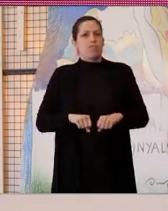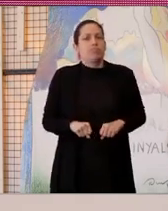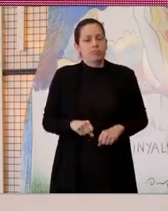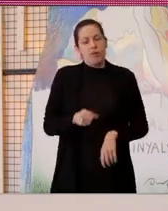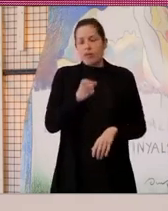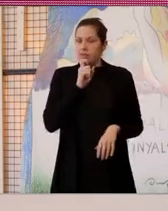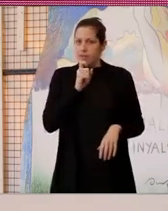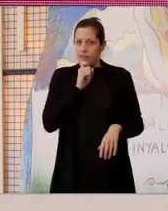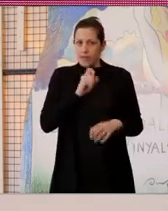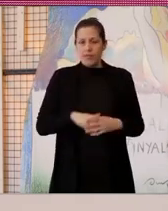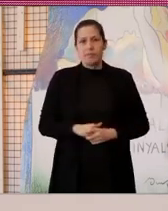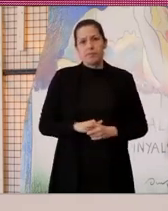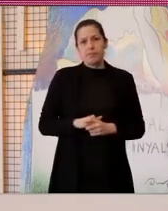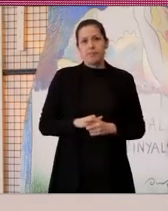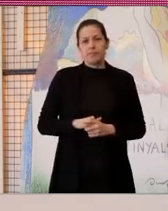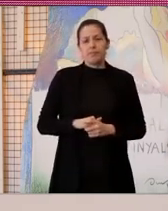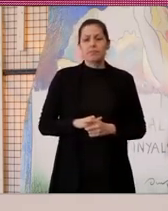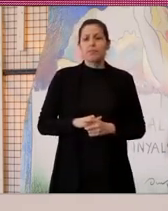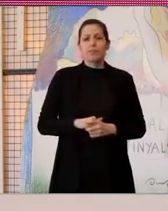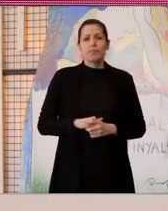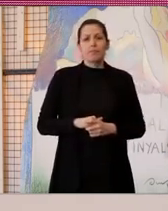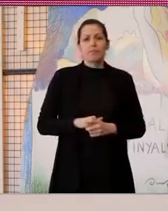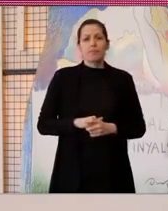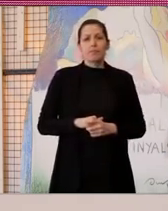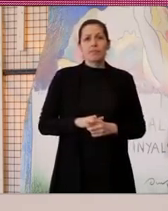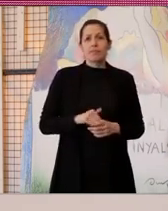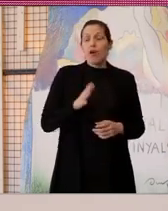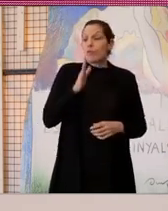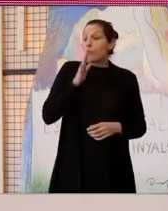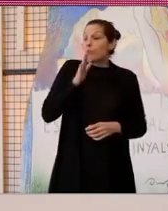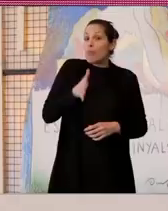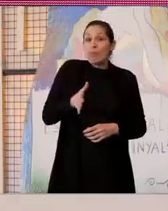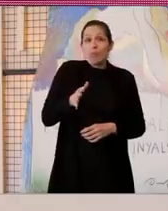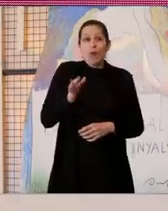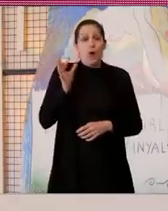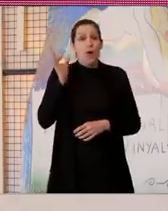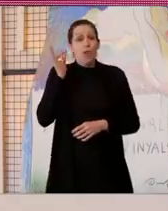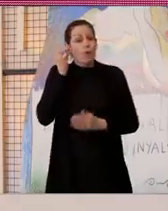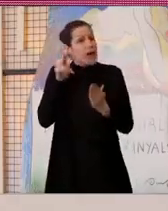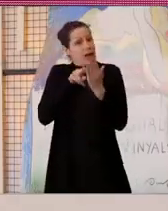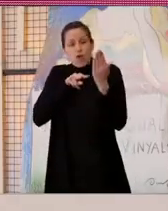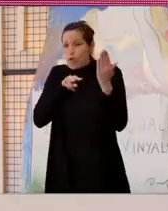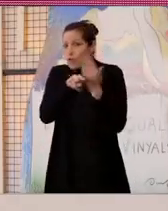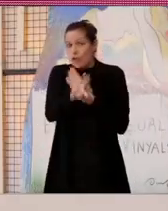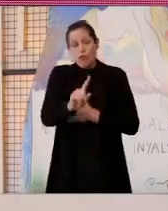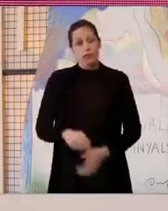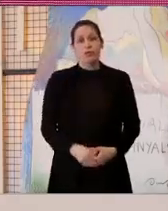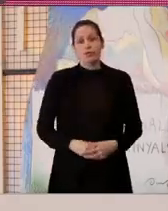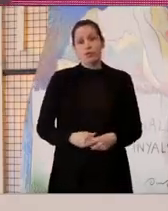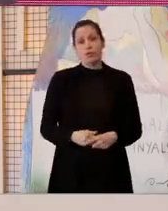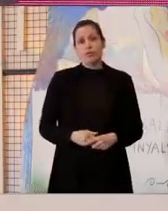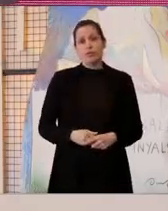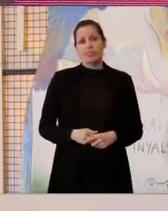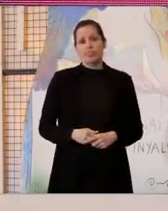fundamentalmente porque las mujeres pasan desapercibidas es muy frecuente que no las veamos Cuando